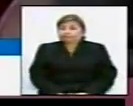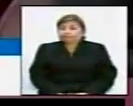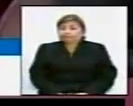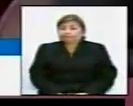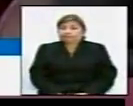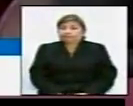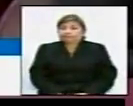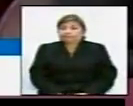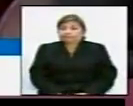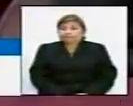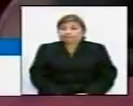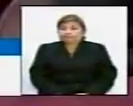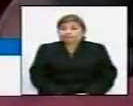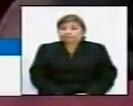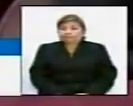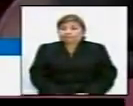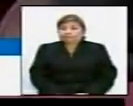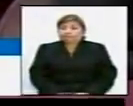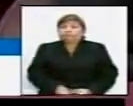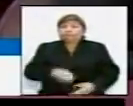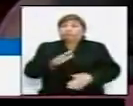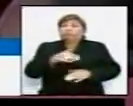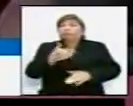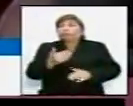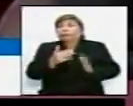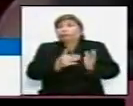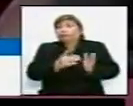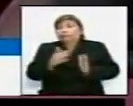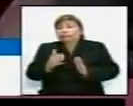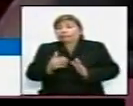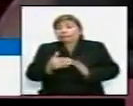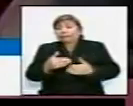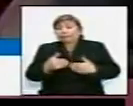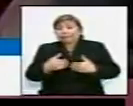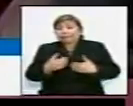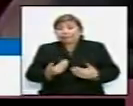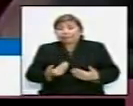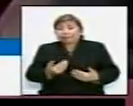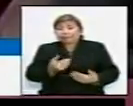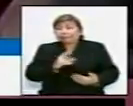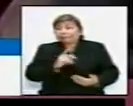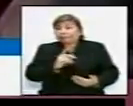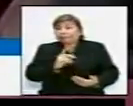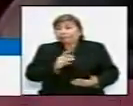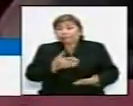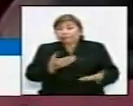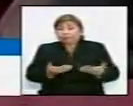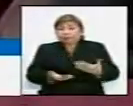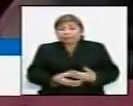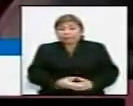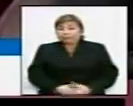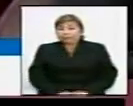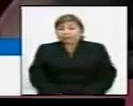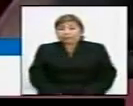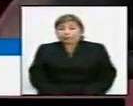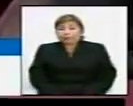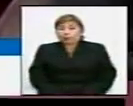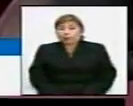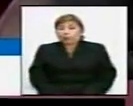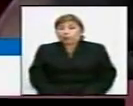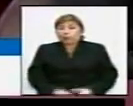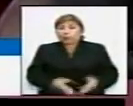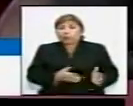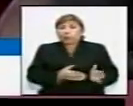afiliados, ¿no? Ahora, por otro lado, en este momento, digo, no hay ningún procedimiento en